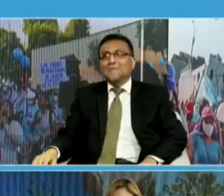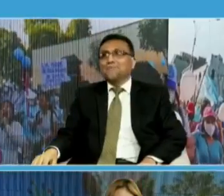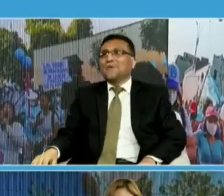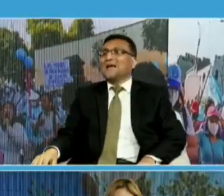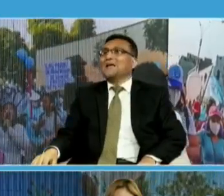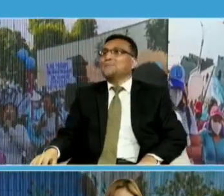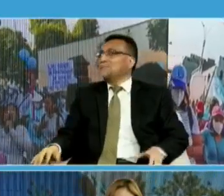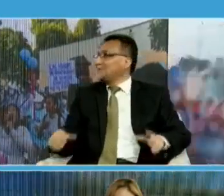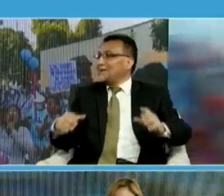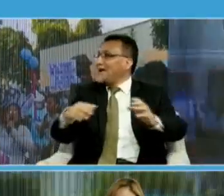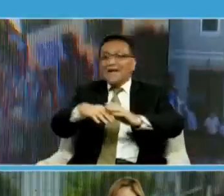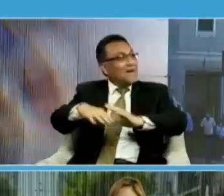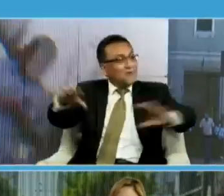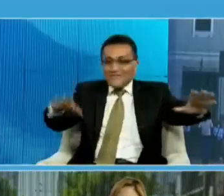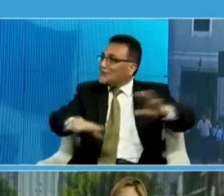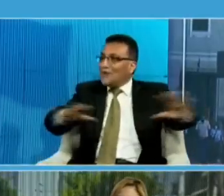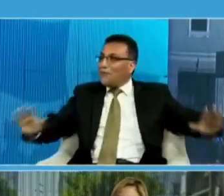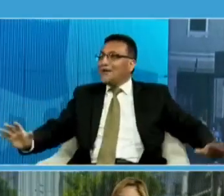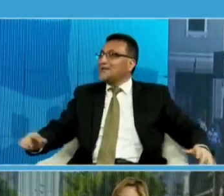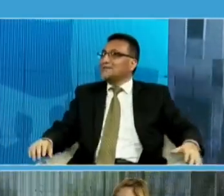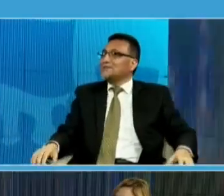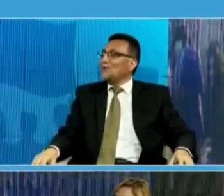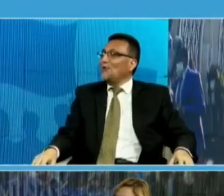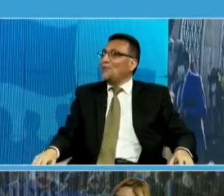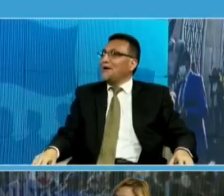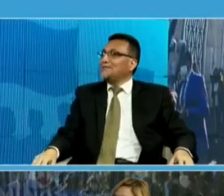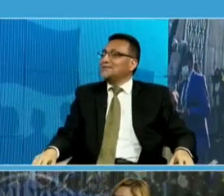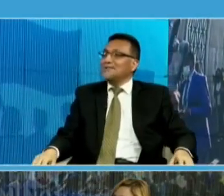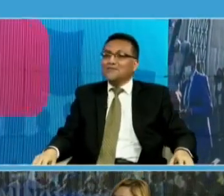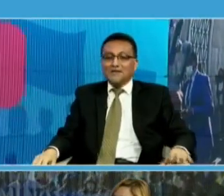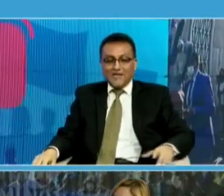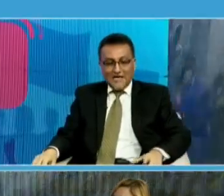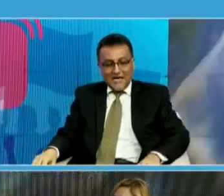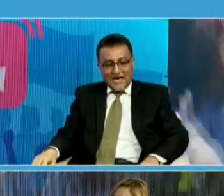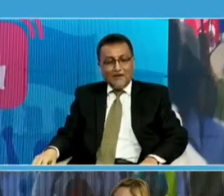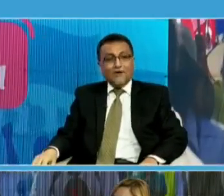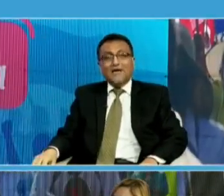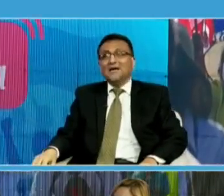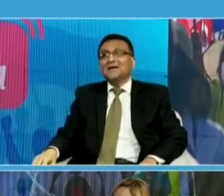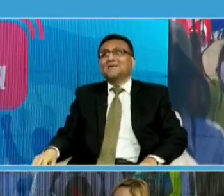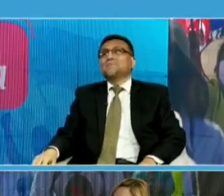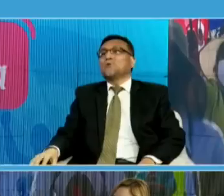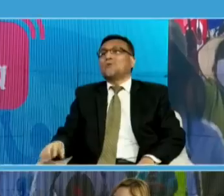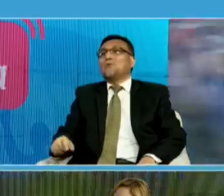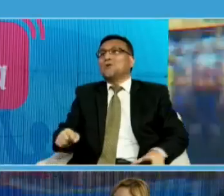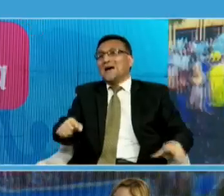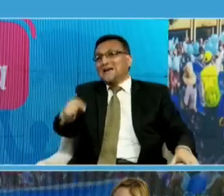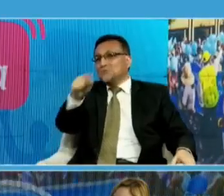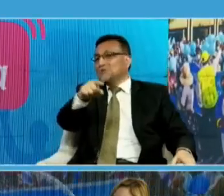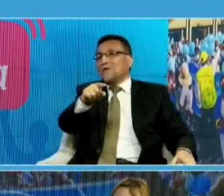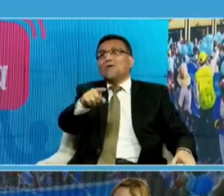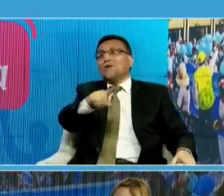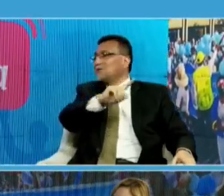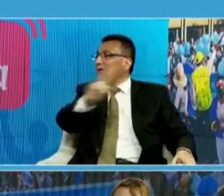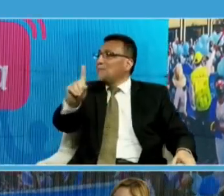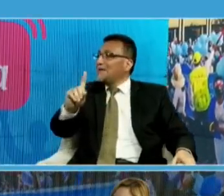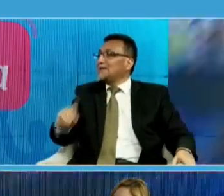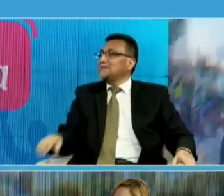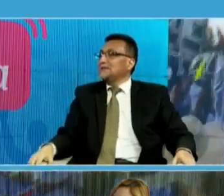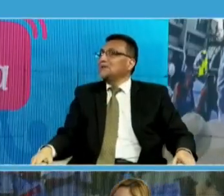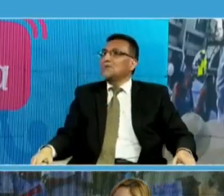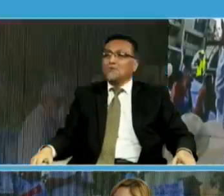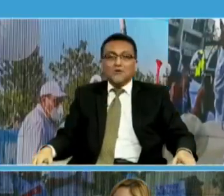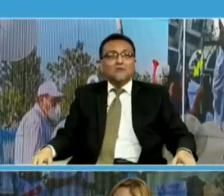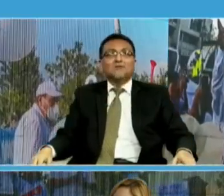OEA, para que se vean las voces de todas partes, todos los países diciéndole a la OEA, por favor, haz tu trabajo y no te